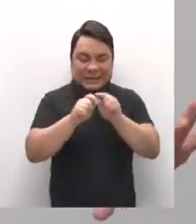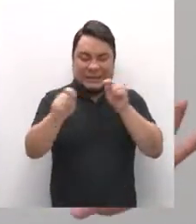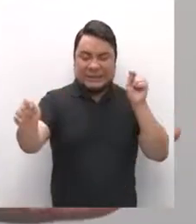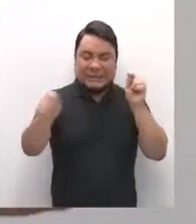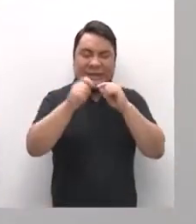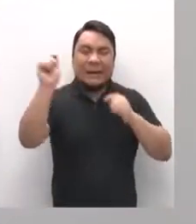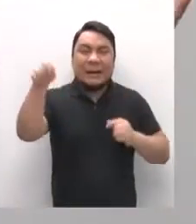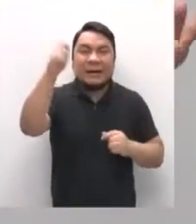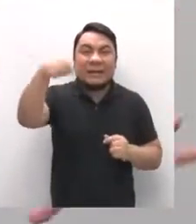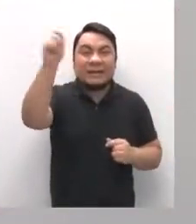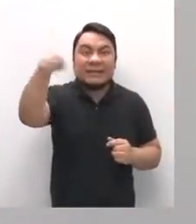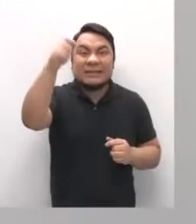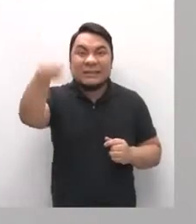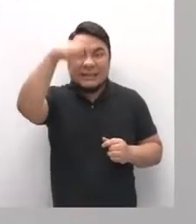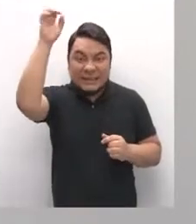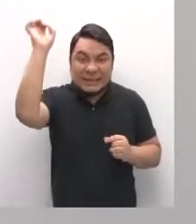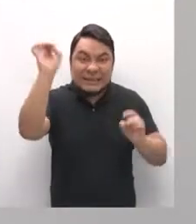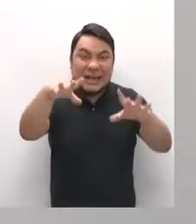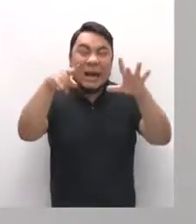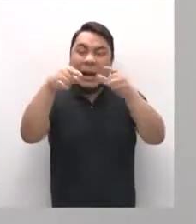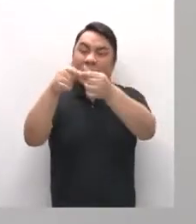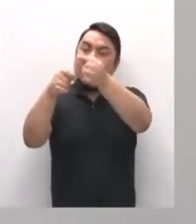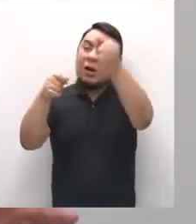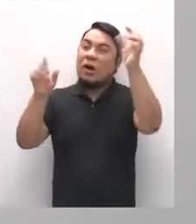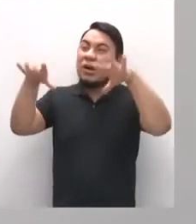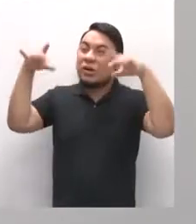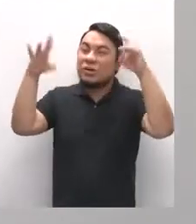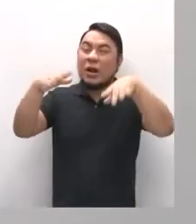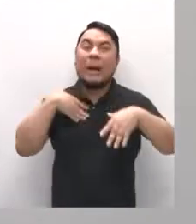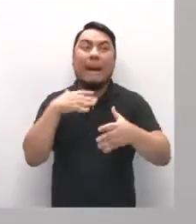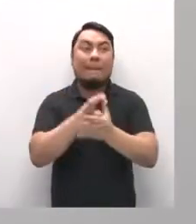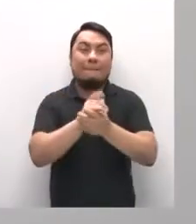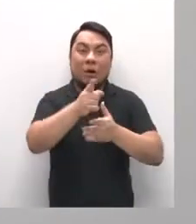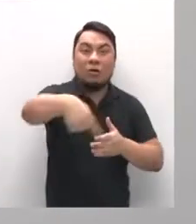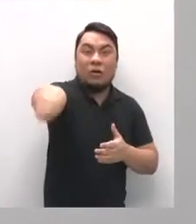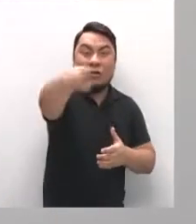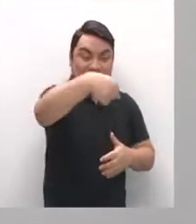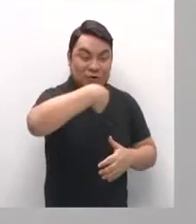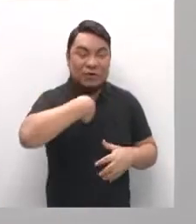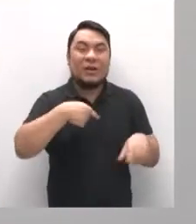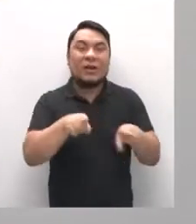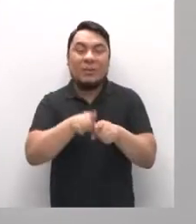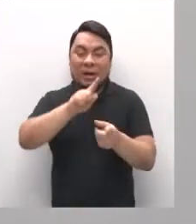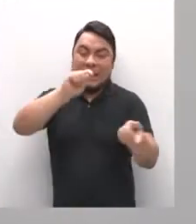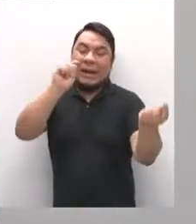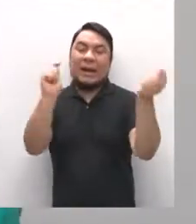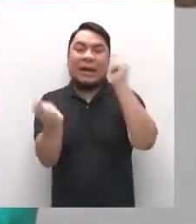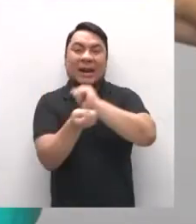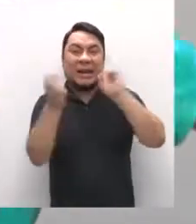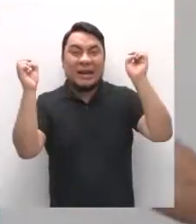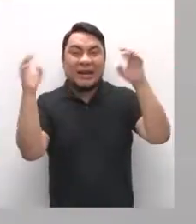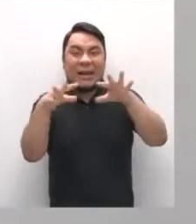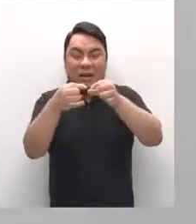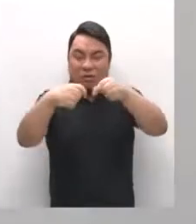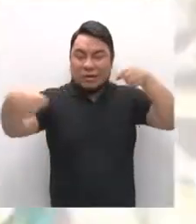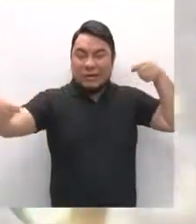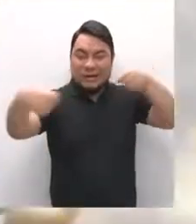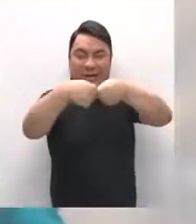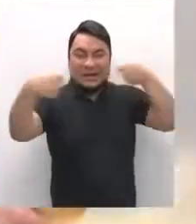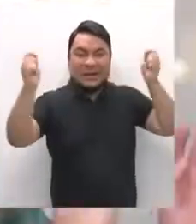¡Abracadabra, pata de cabra! Varita mágica, que mis amigos y yo nos transformemos en un